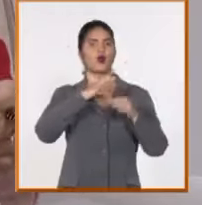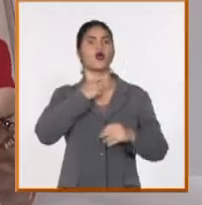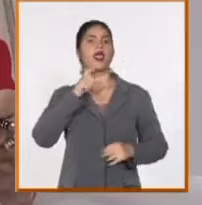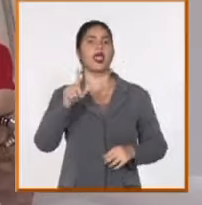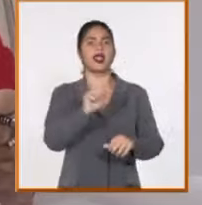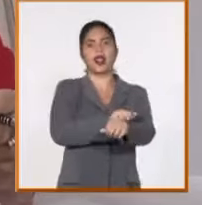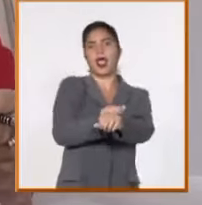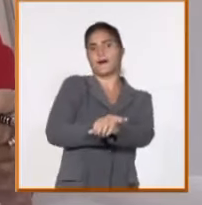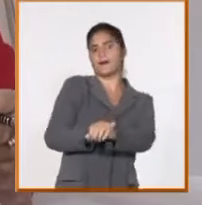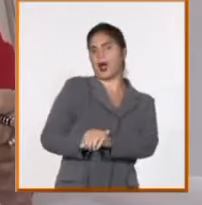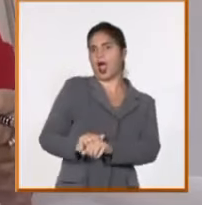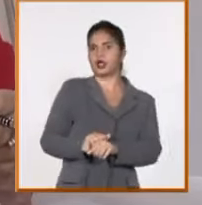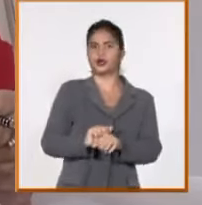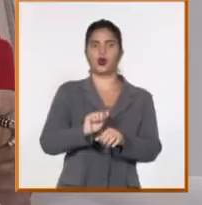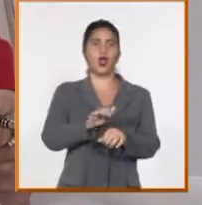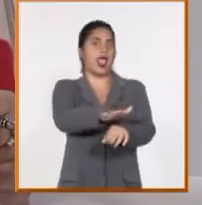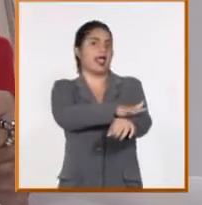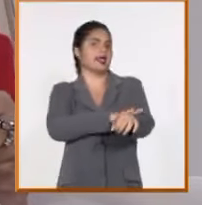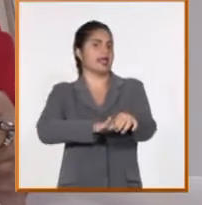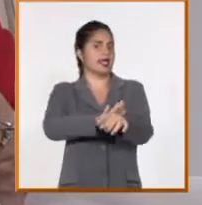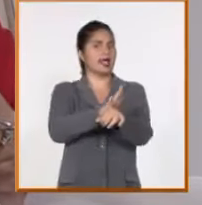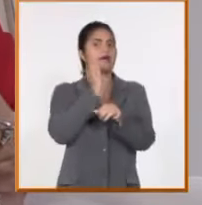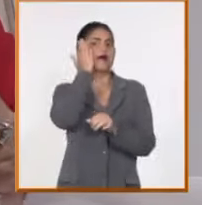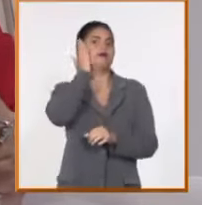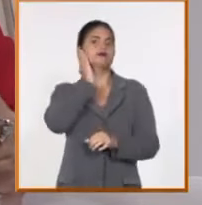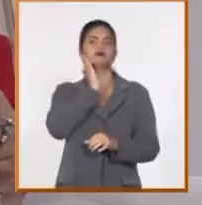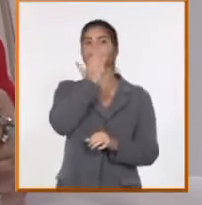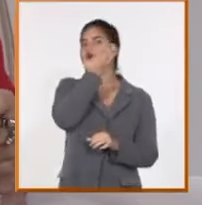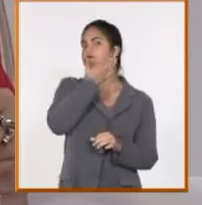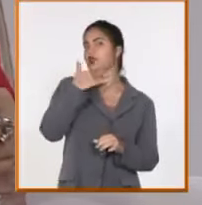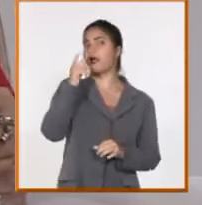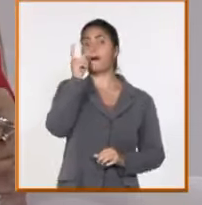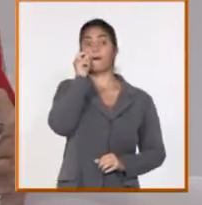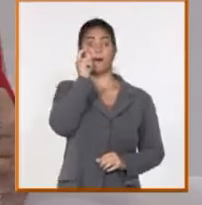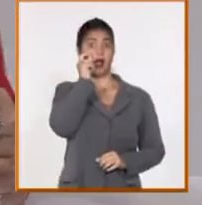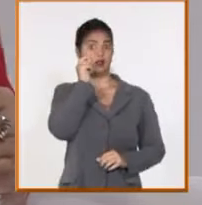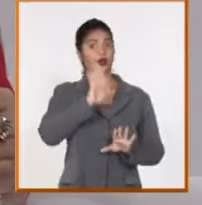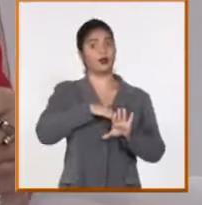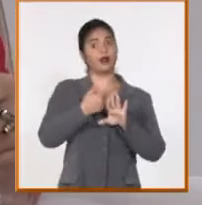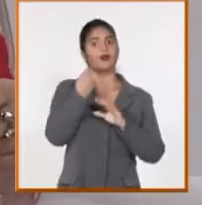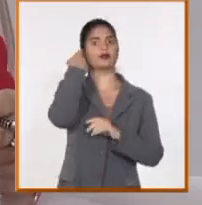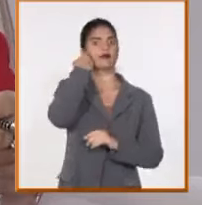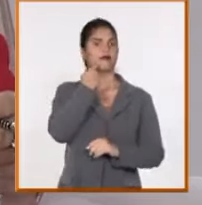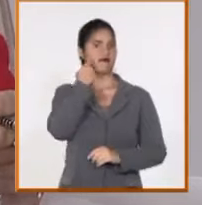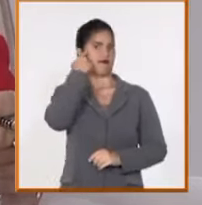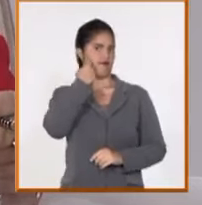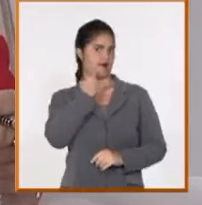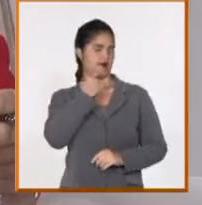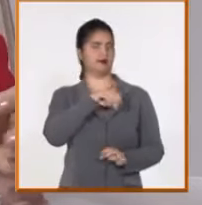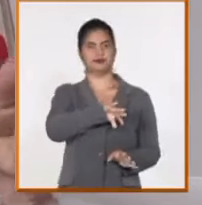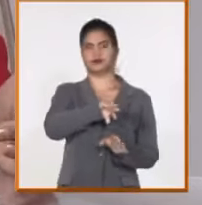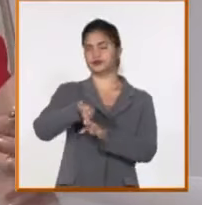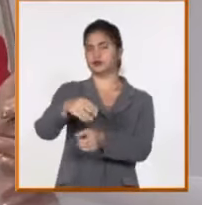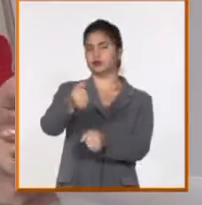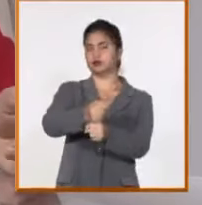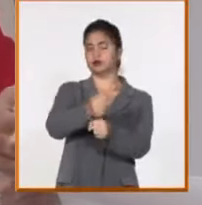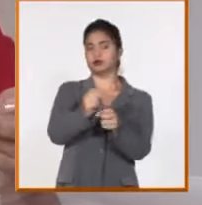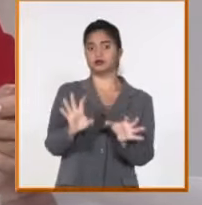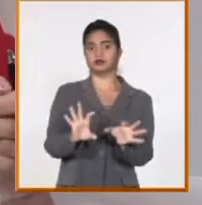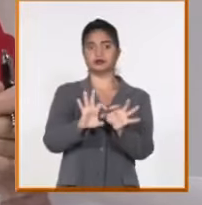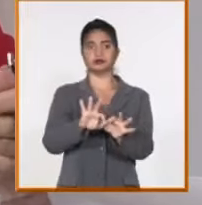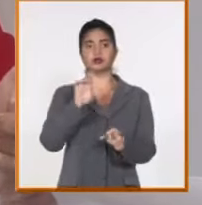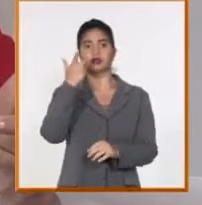loción para después de de afeitarse eh se trabaja también con la biofan se trabaja también con la